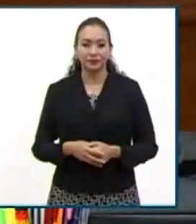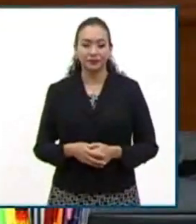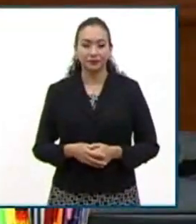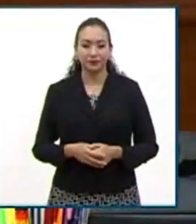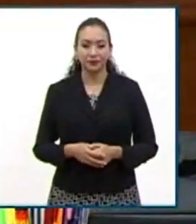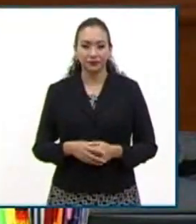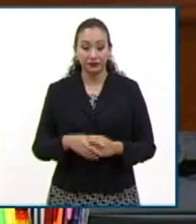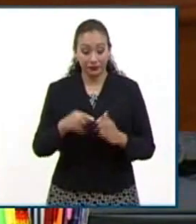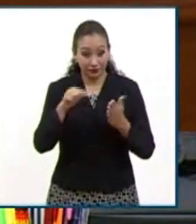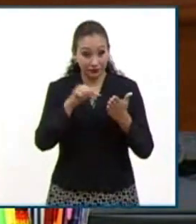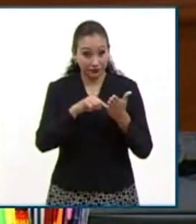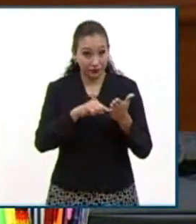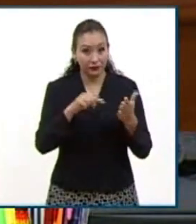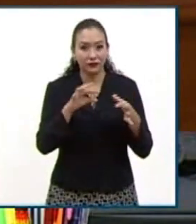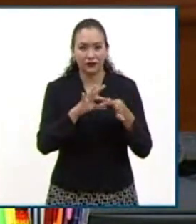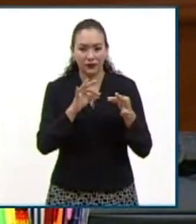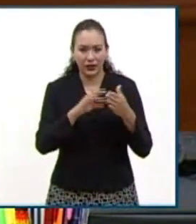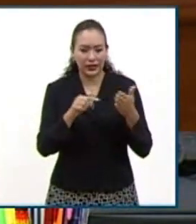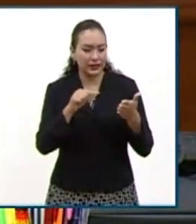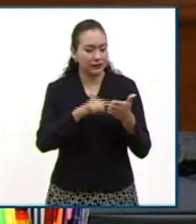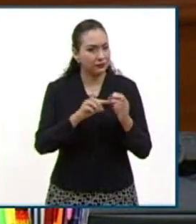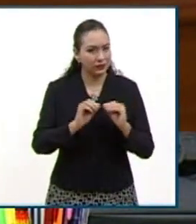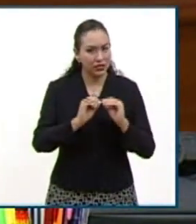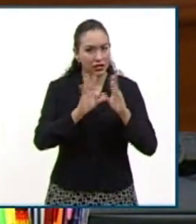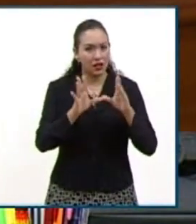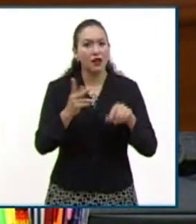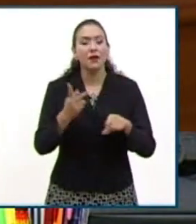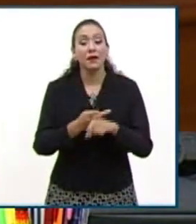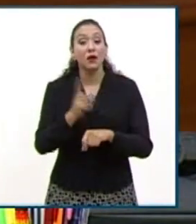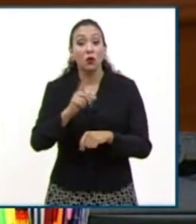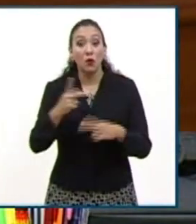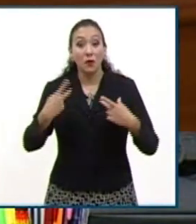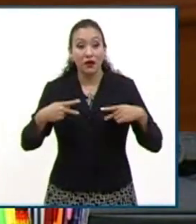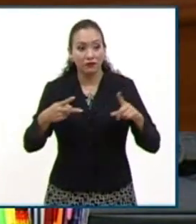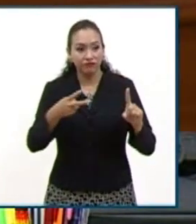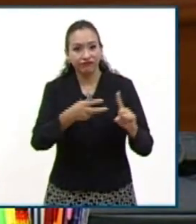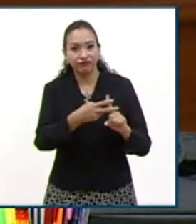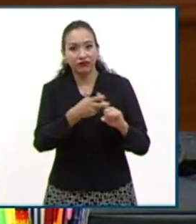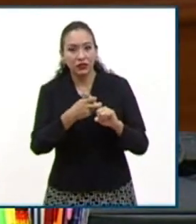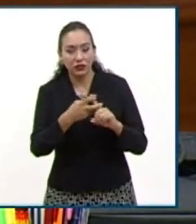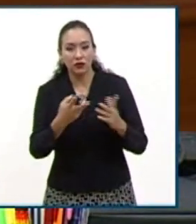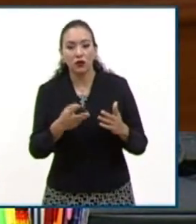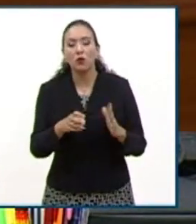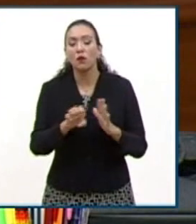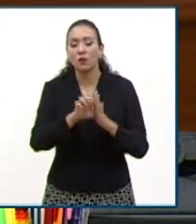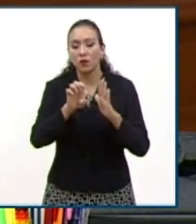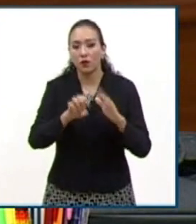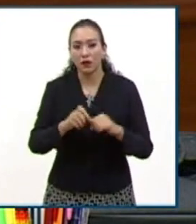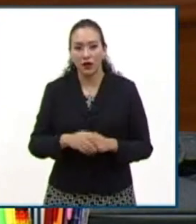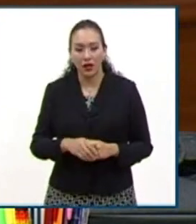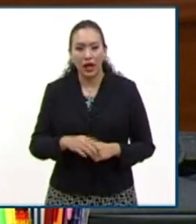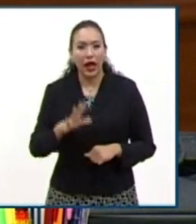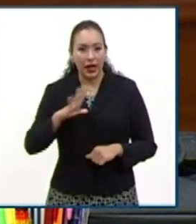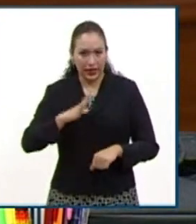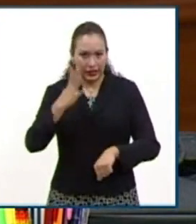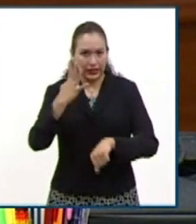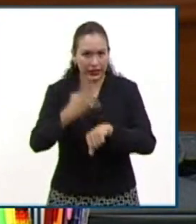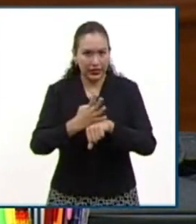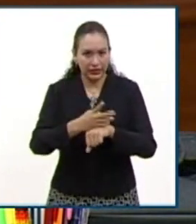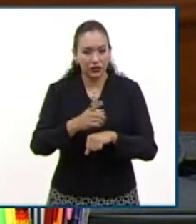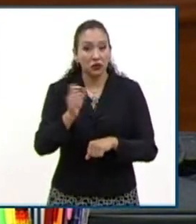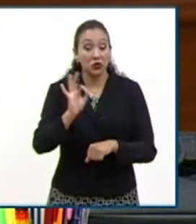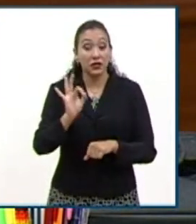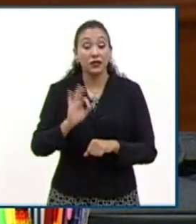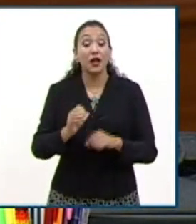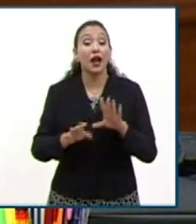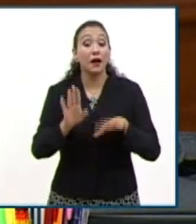En dicho párrafo se adicionaron las agravantes para el delito de encubrimiento, las cuales consisten en que las penas se incrementarán hasta en una